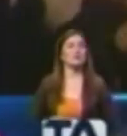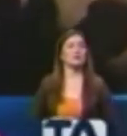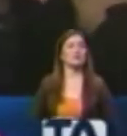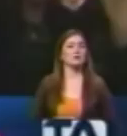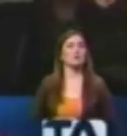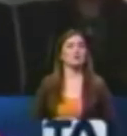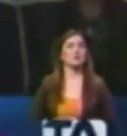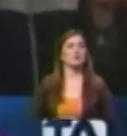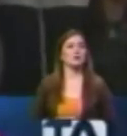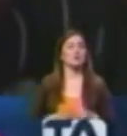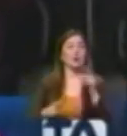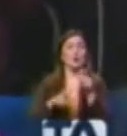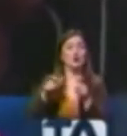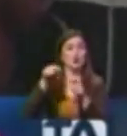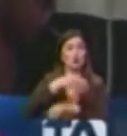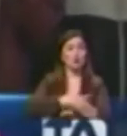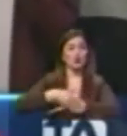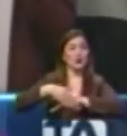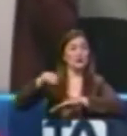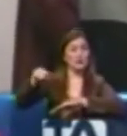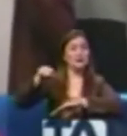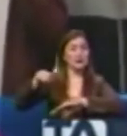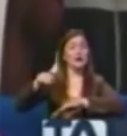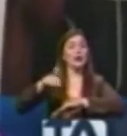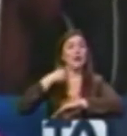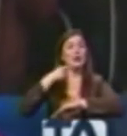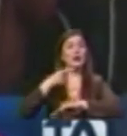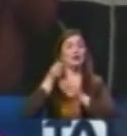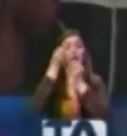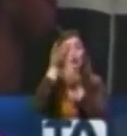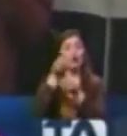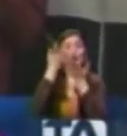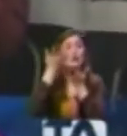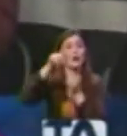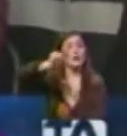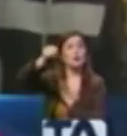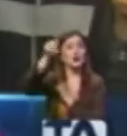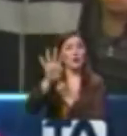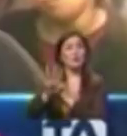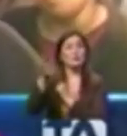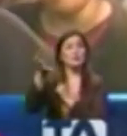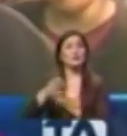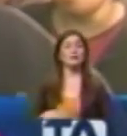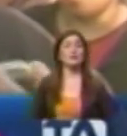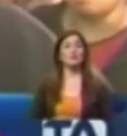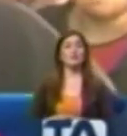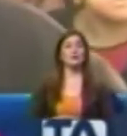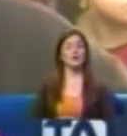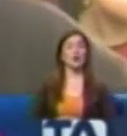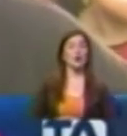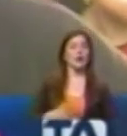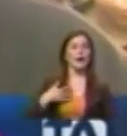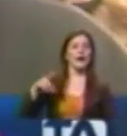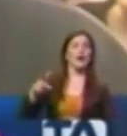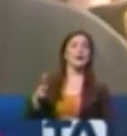Los moradores de la calle Tipo Asa daban a conocer a la comunidad a través de este medio lo que sucedió. Fue el pretexto